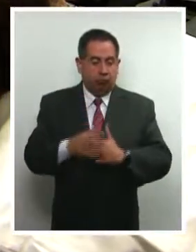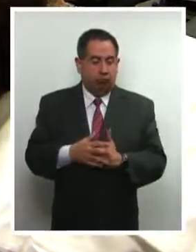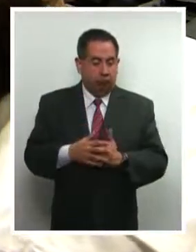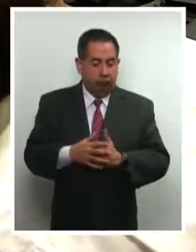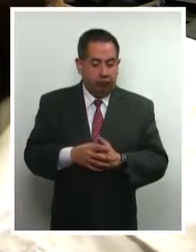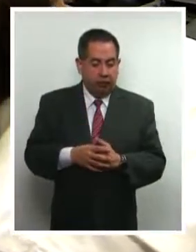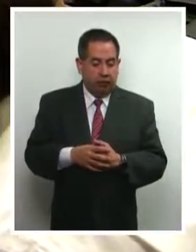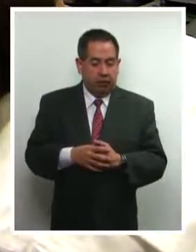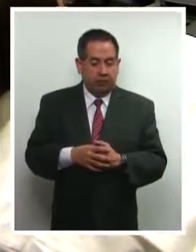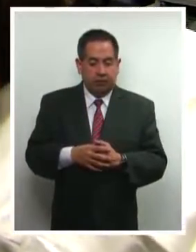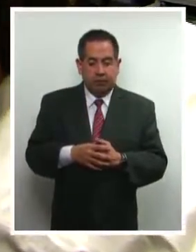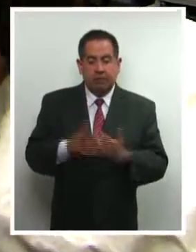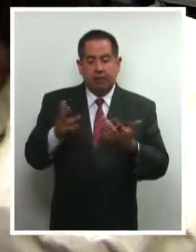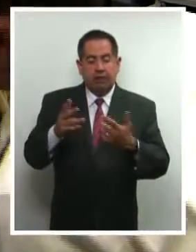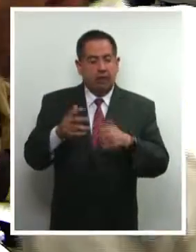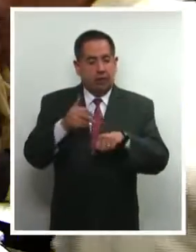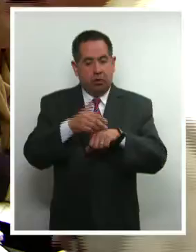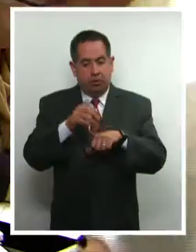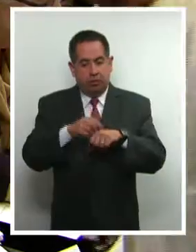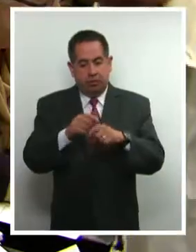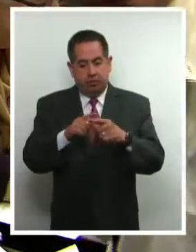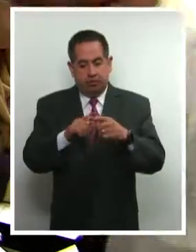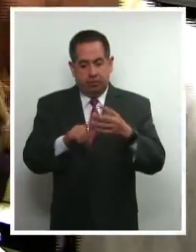los numerales de las